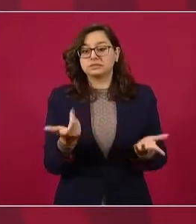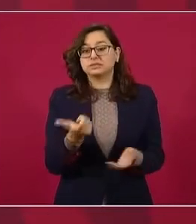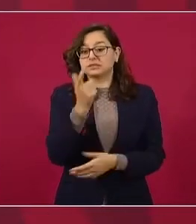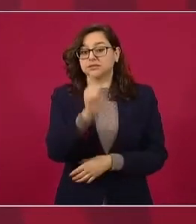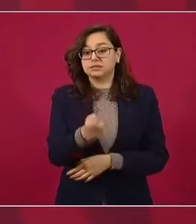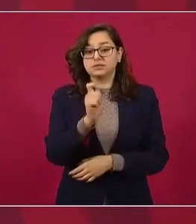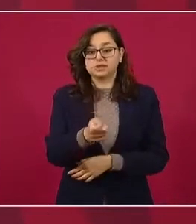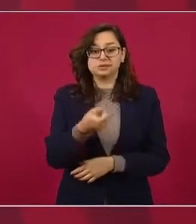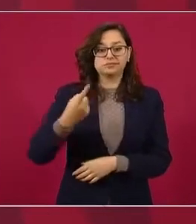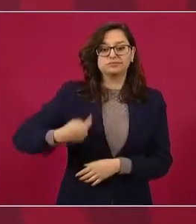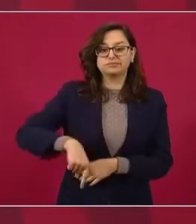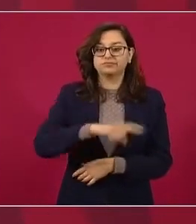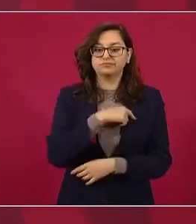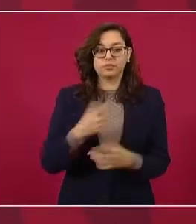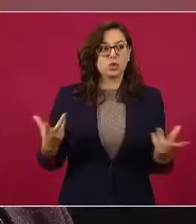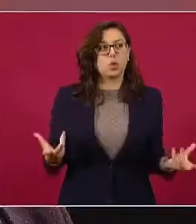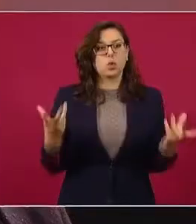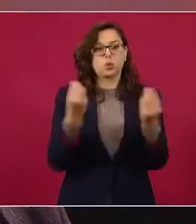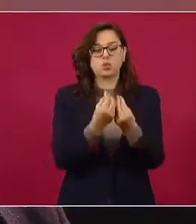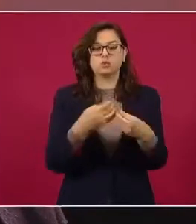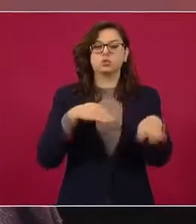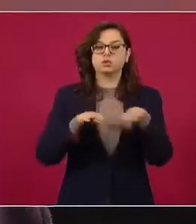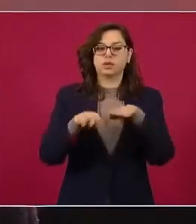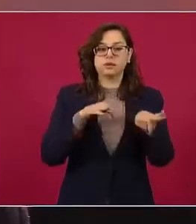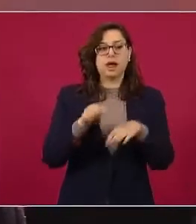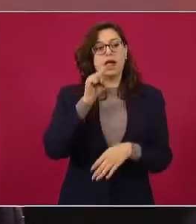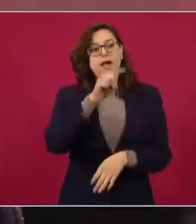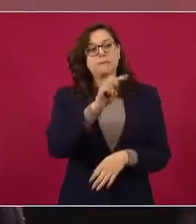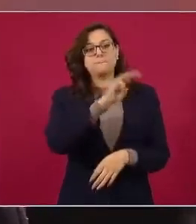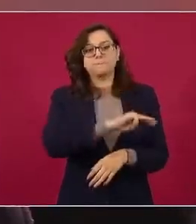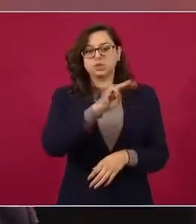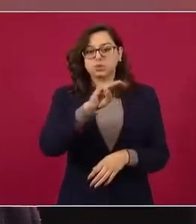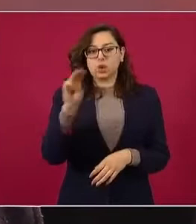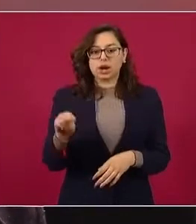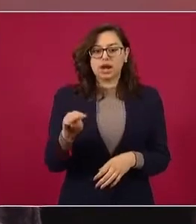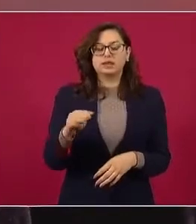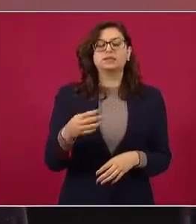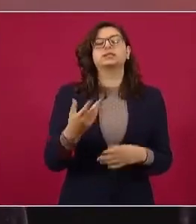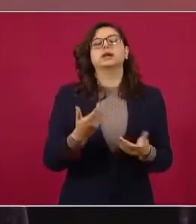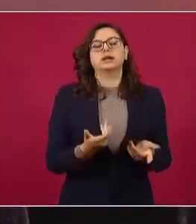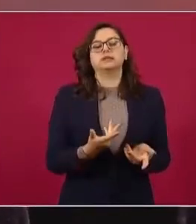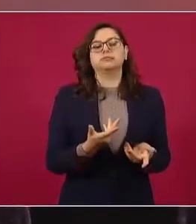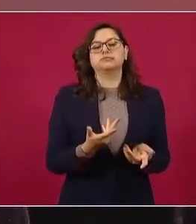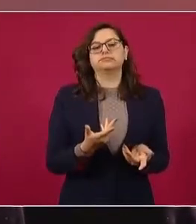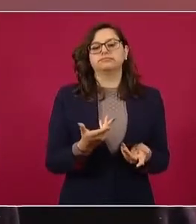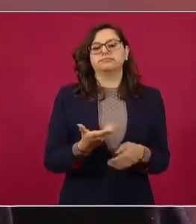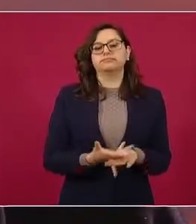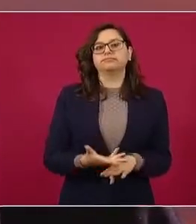de manera conjunta en Michoacán desde hace algún tiempo,